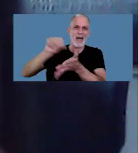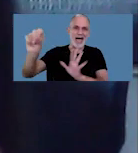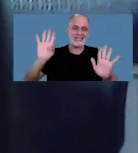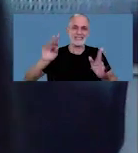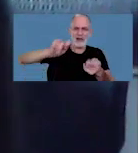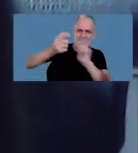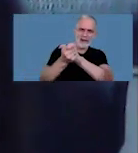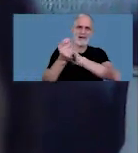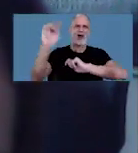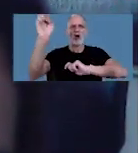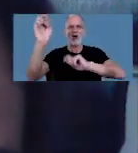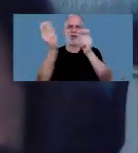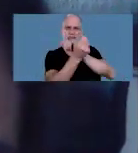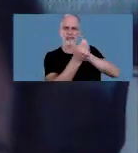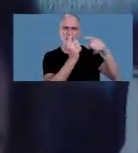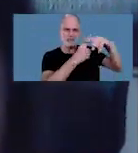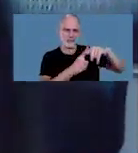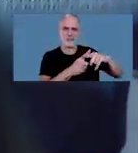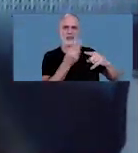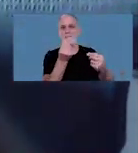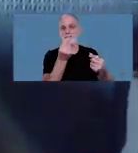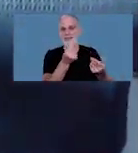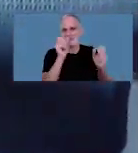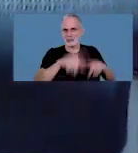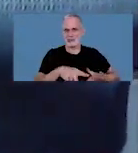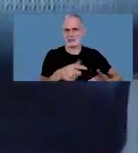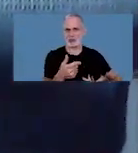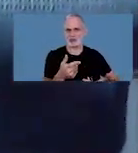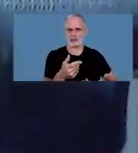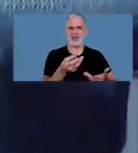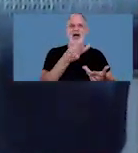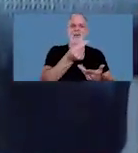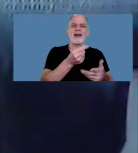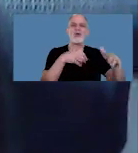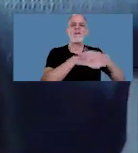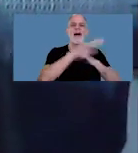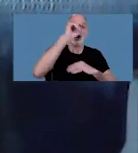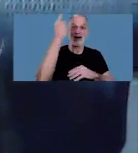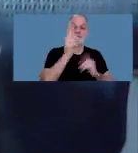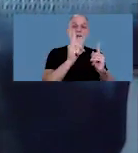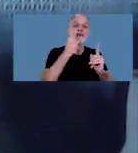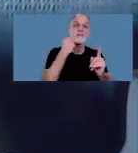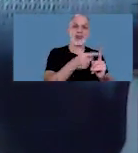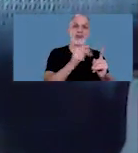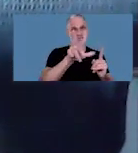convertido a valor, a tipo de cambio comprador Banco Nación de ese día, el 31 de diciembre.